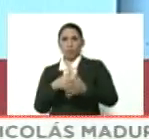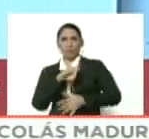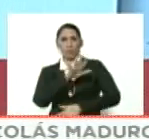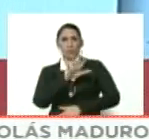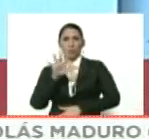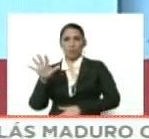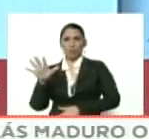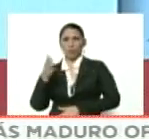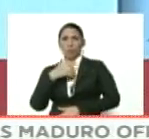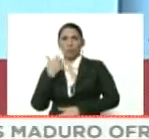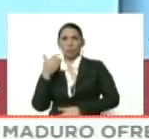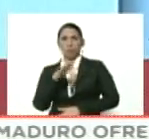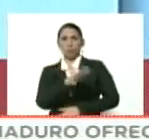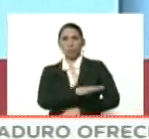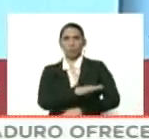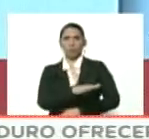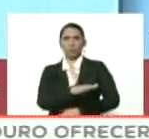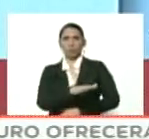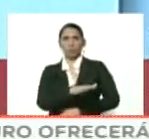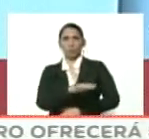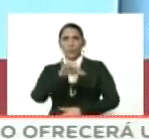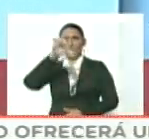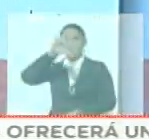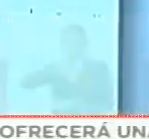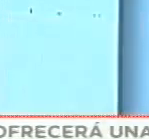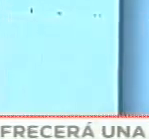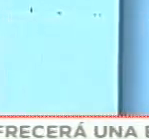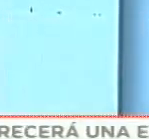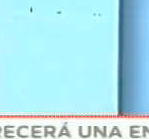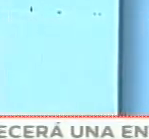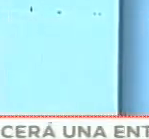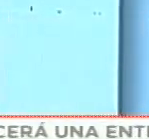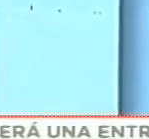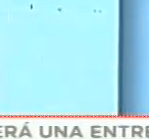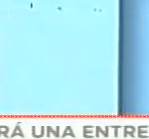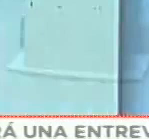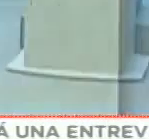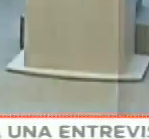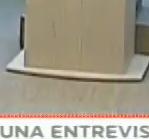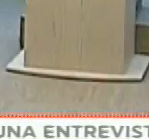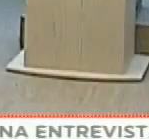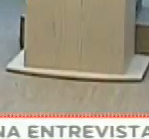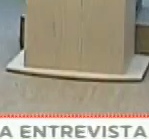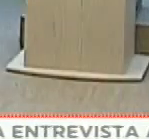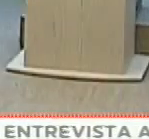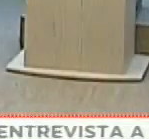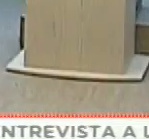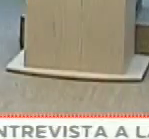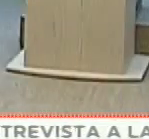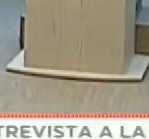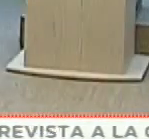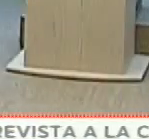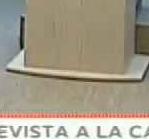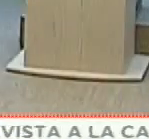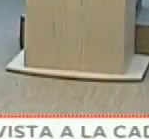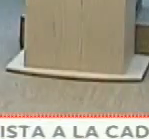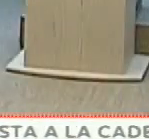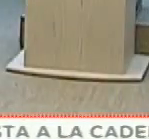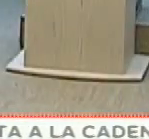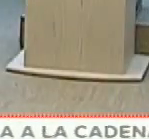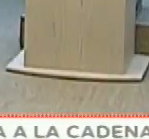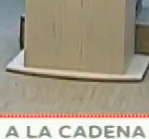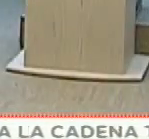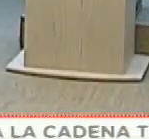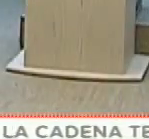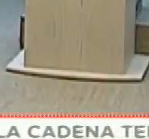270.055 fallecidos. El epicentro de la pandemia sigue siendo un país de nuestro continente, los Estados